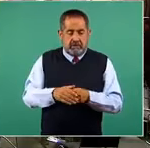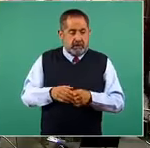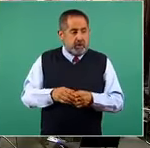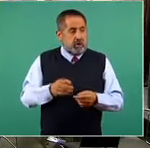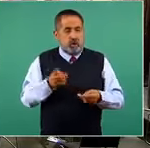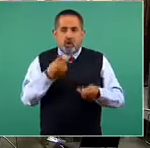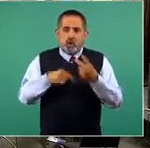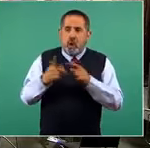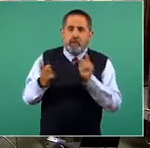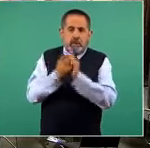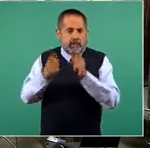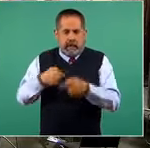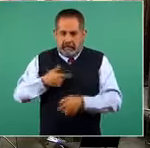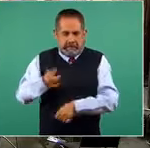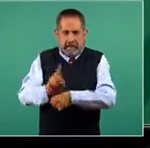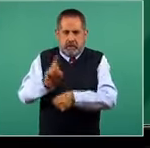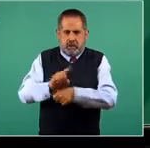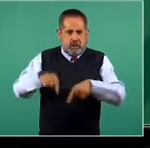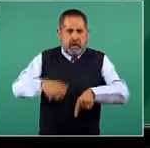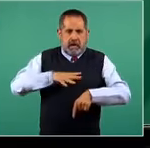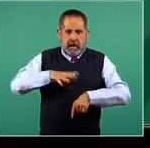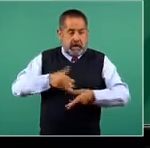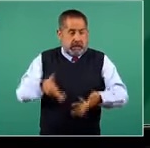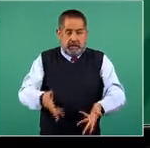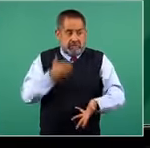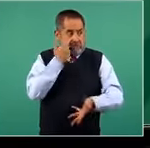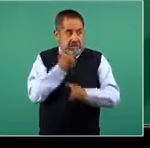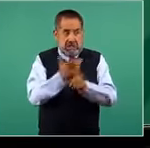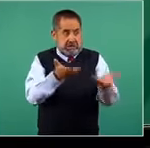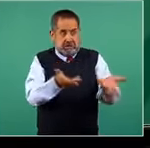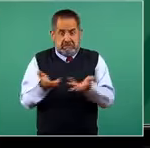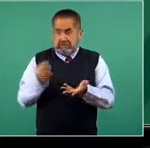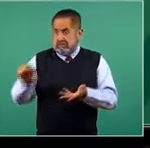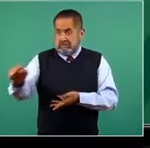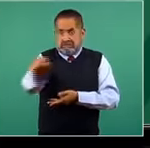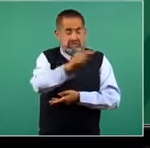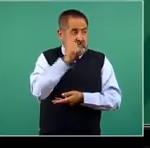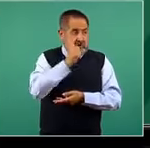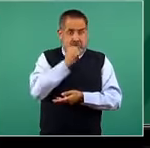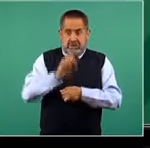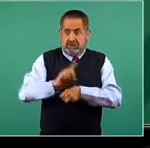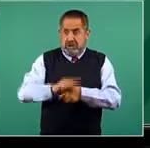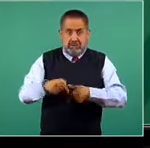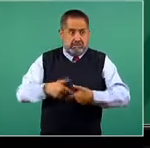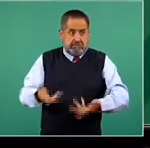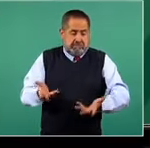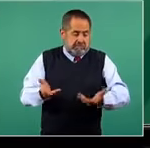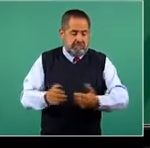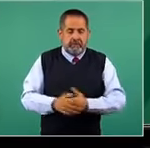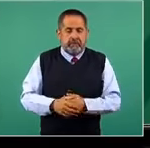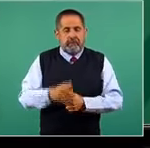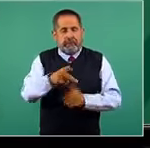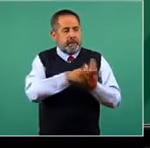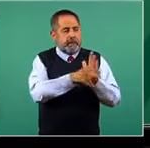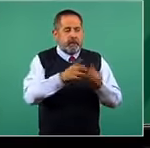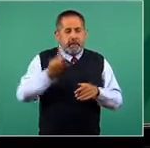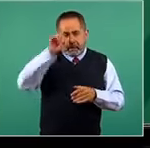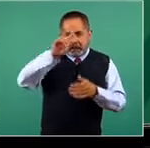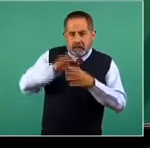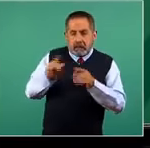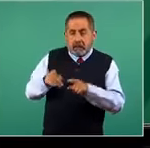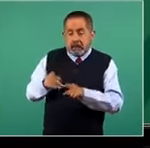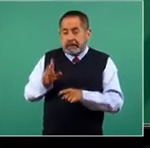encontró, aquí estamos todos los días. Entonces, aquí nos encuentra siempre, igual que nos encuentran todas ellas y ellos. Usted en su artículo parece sugerir que hubo